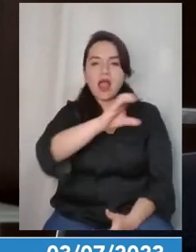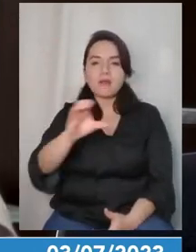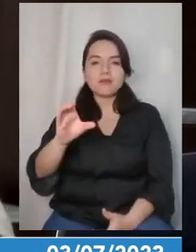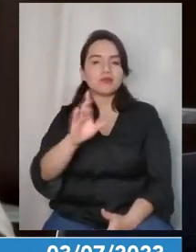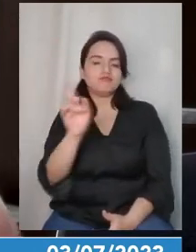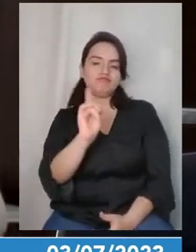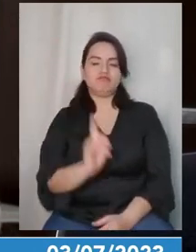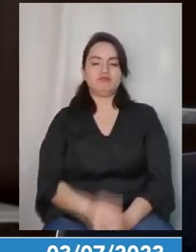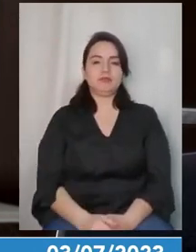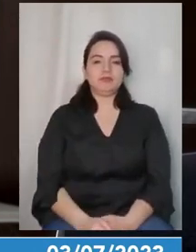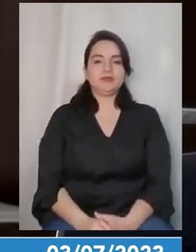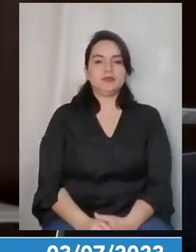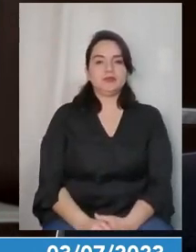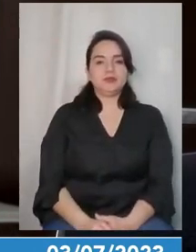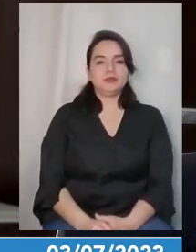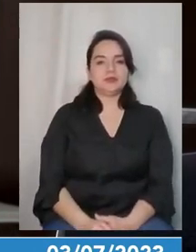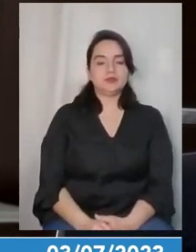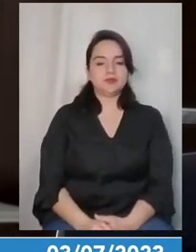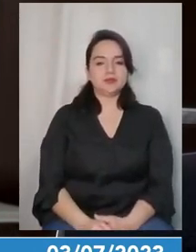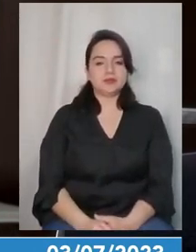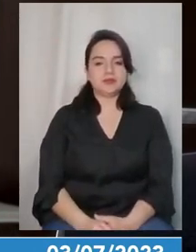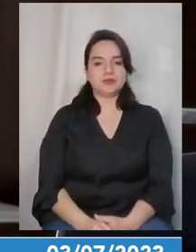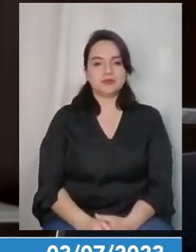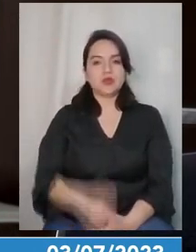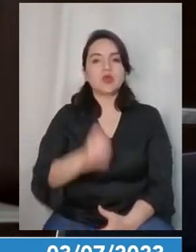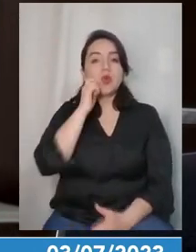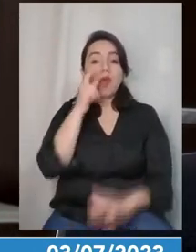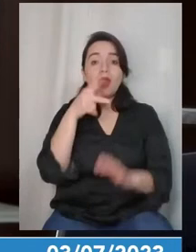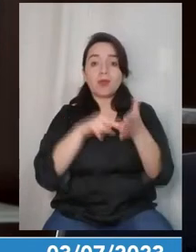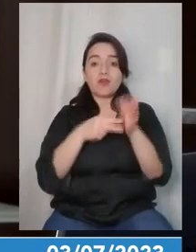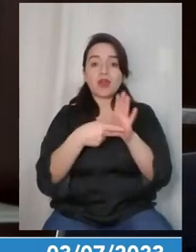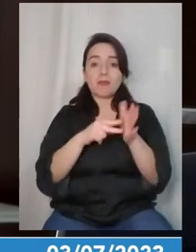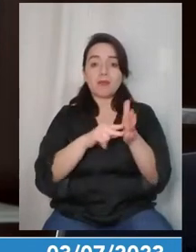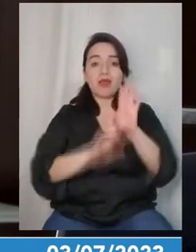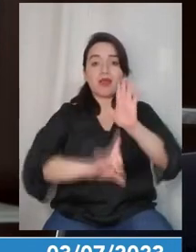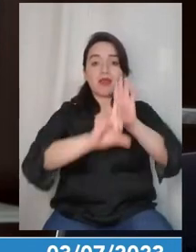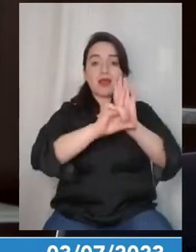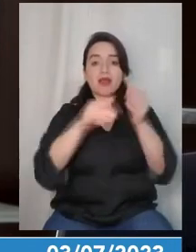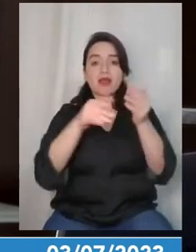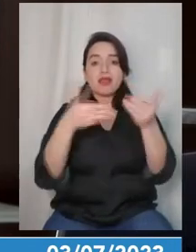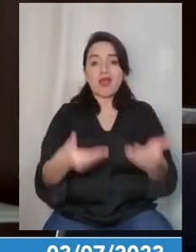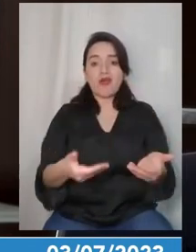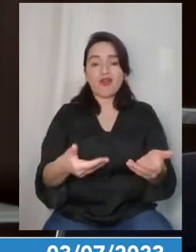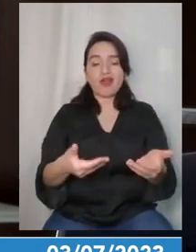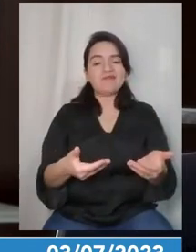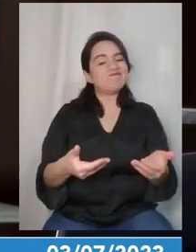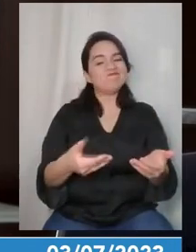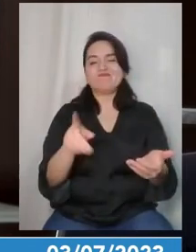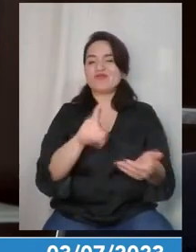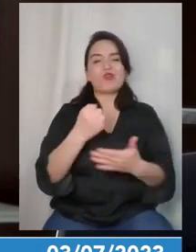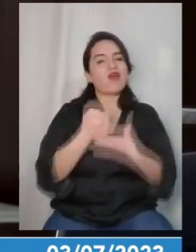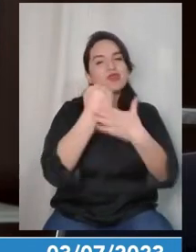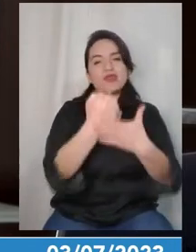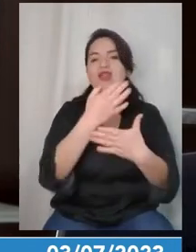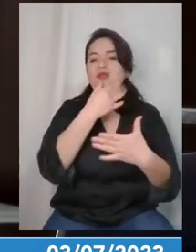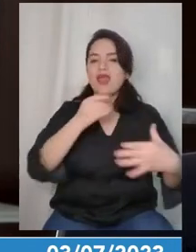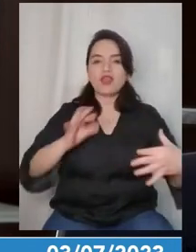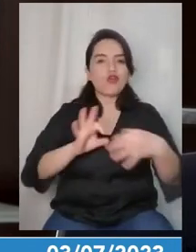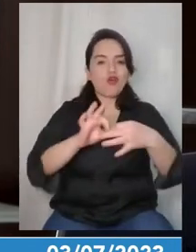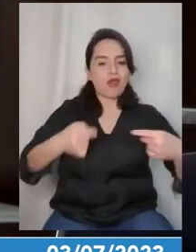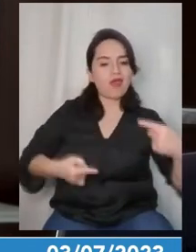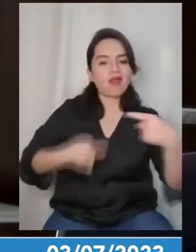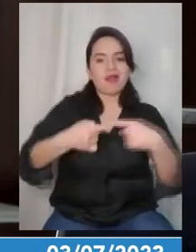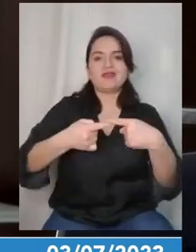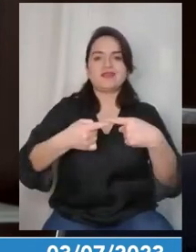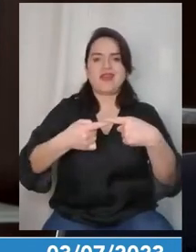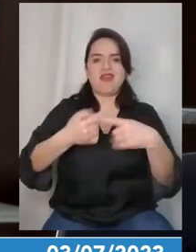Entonces, ¿cuáles son los problemas? La legislación actual es insuficiente, no hay coherencia, hay una gran dispersión de normas referidas en la